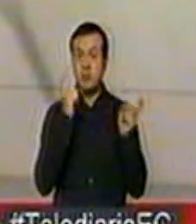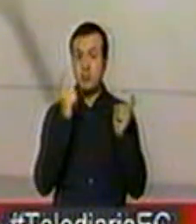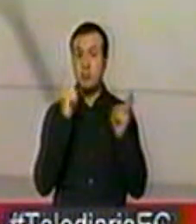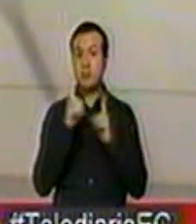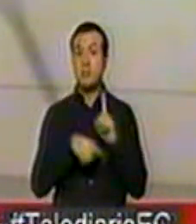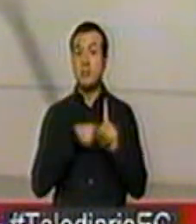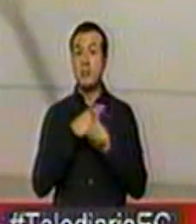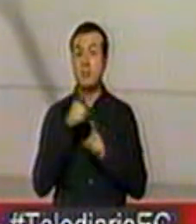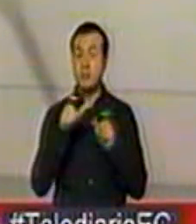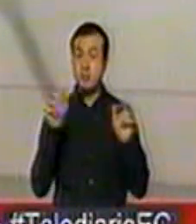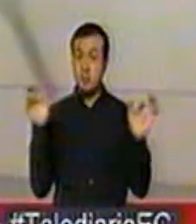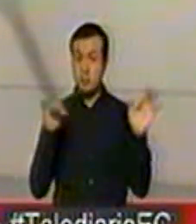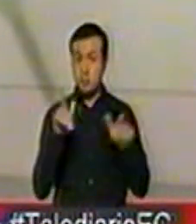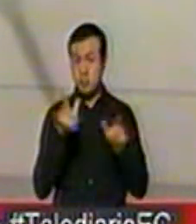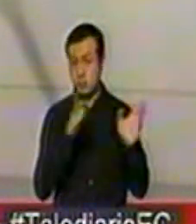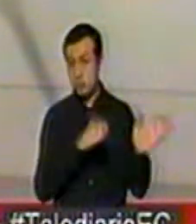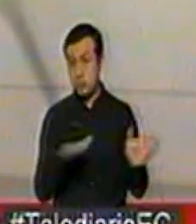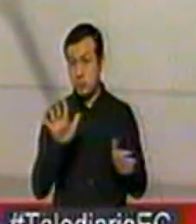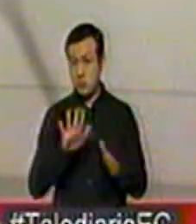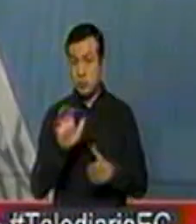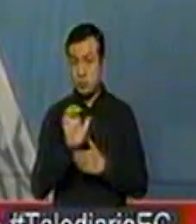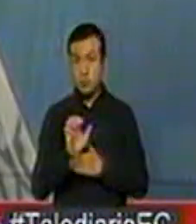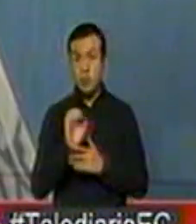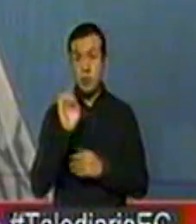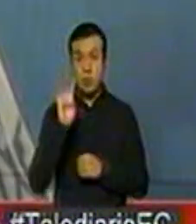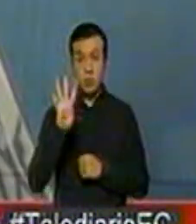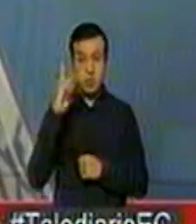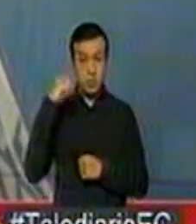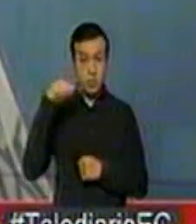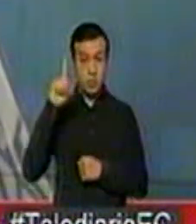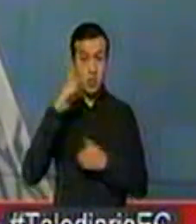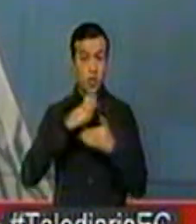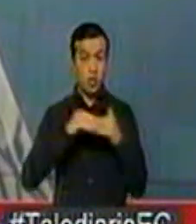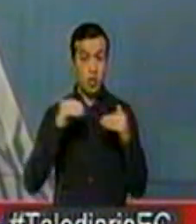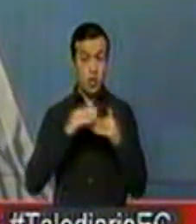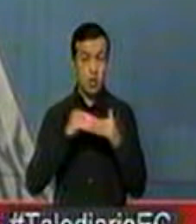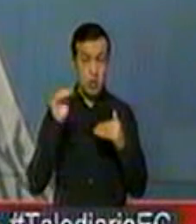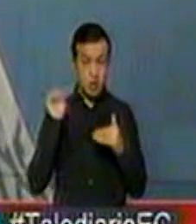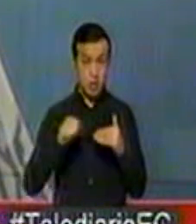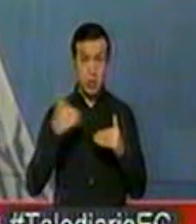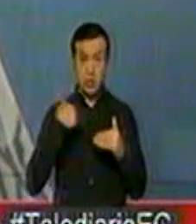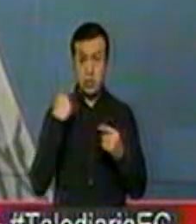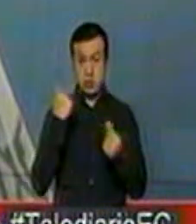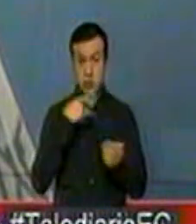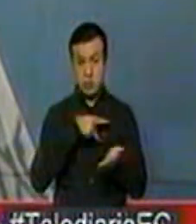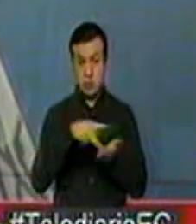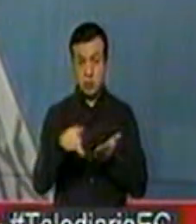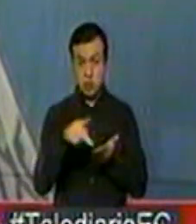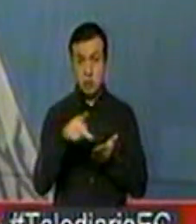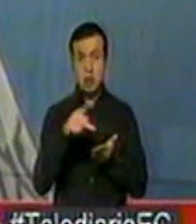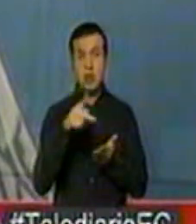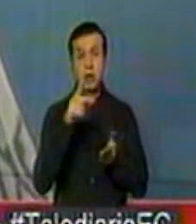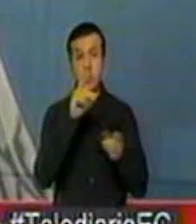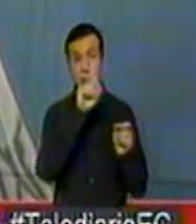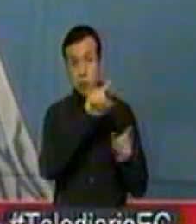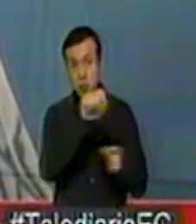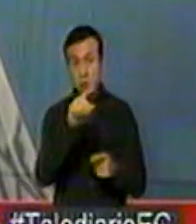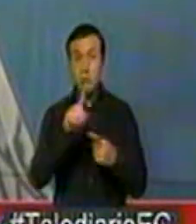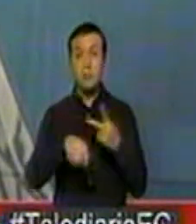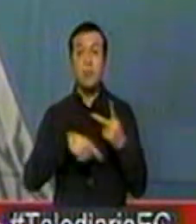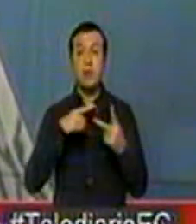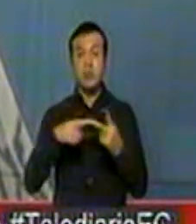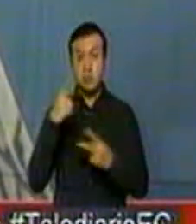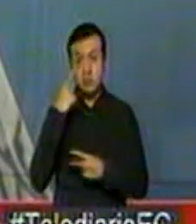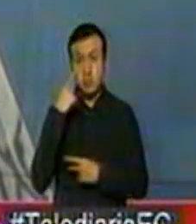para el ingreso de los ciudadanos al Ecuador. 4 millones de dólares se ha dicho que va a costar todo este proceso, tanto el censo como la regularización